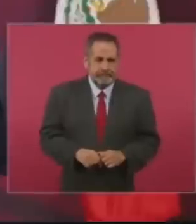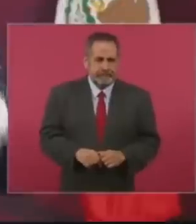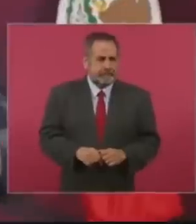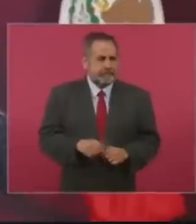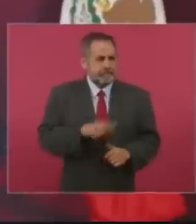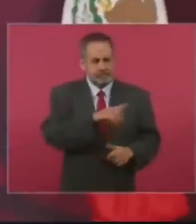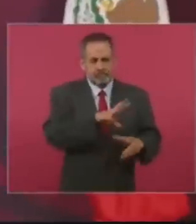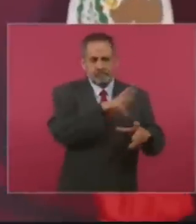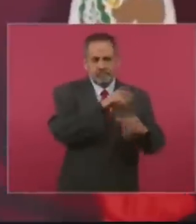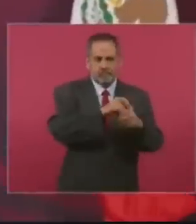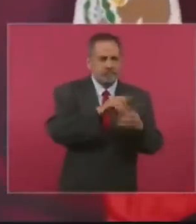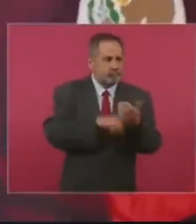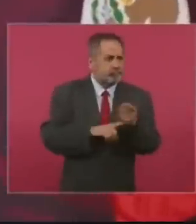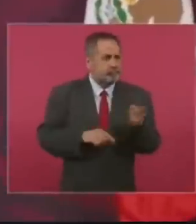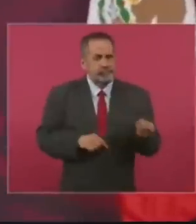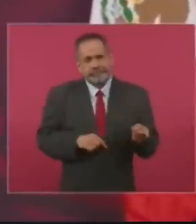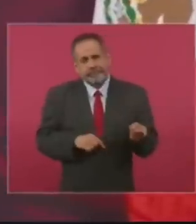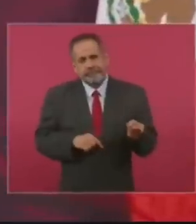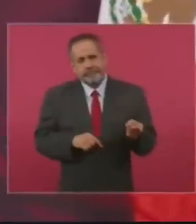un modelo